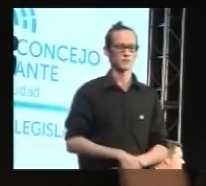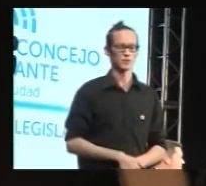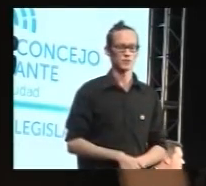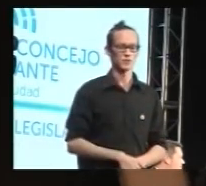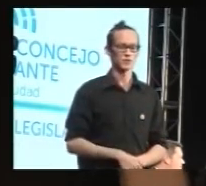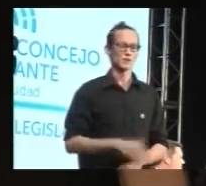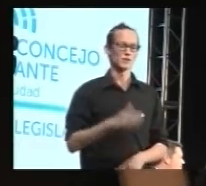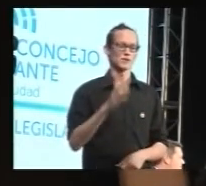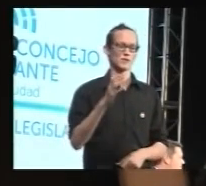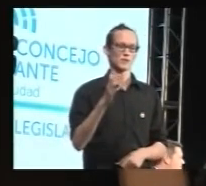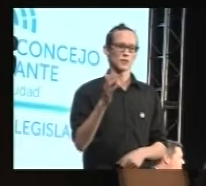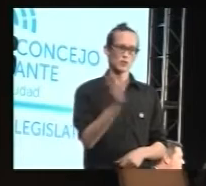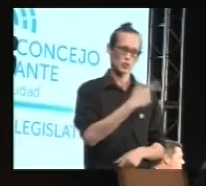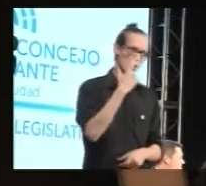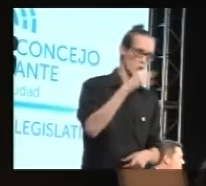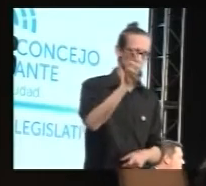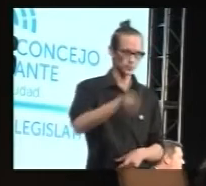señoras y señores.